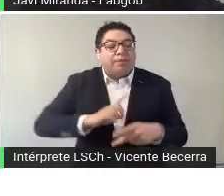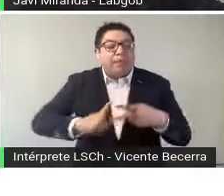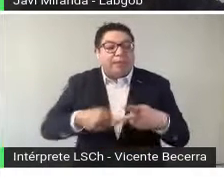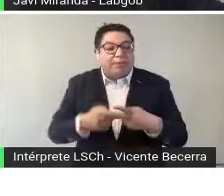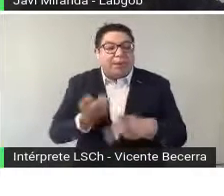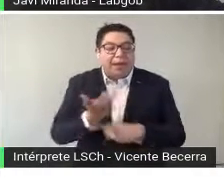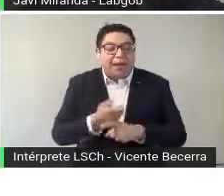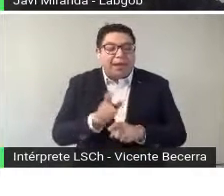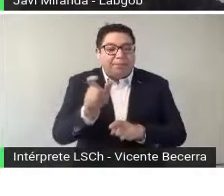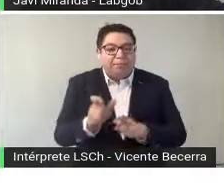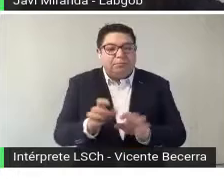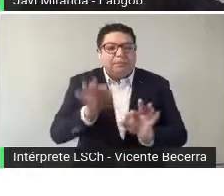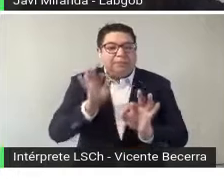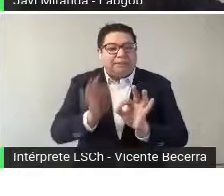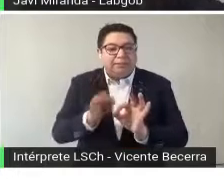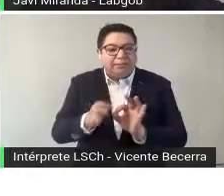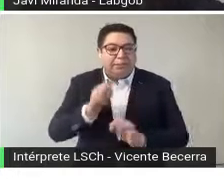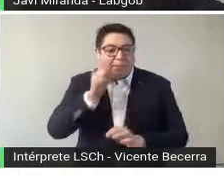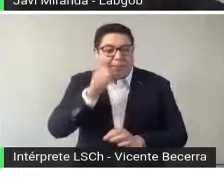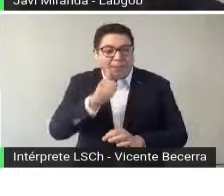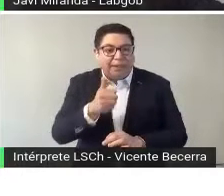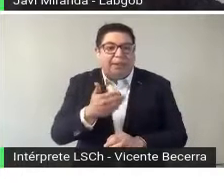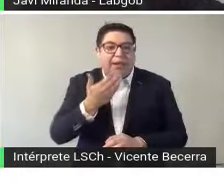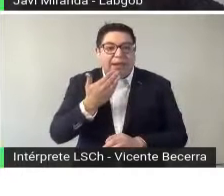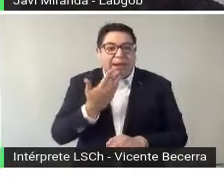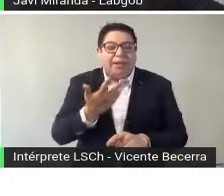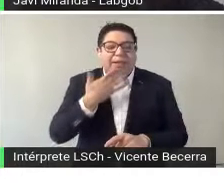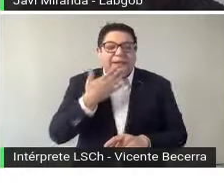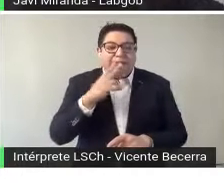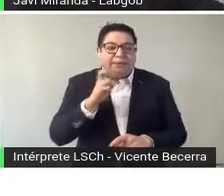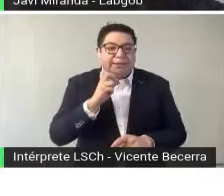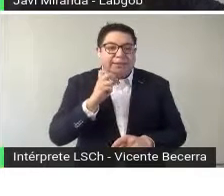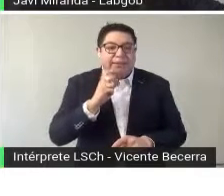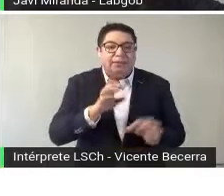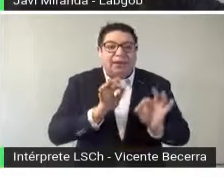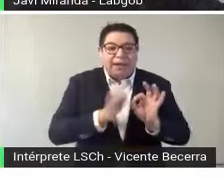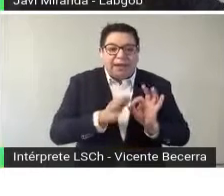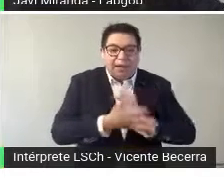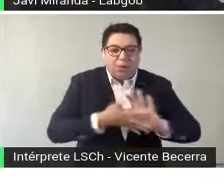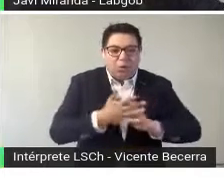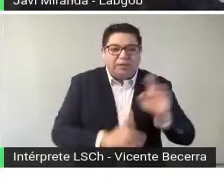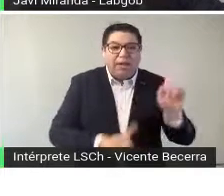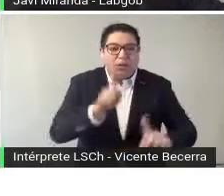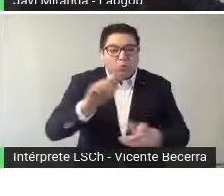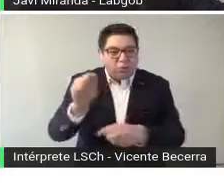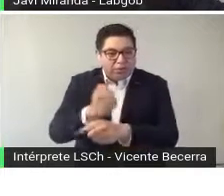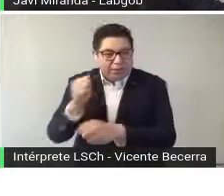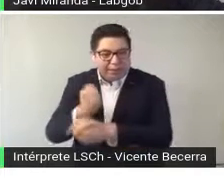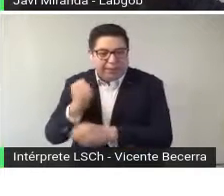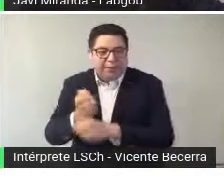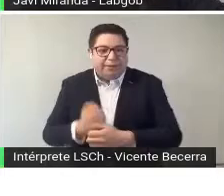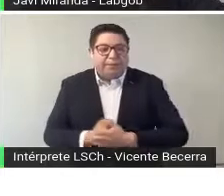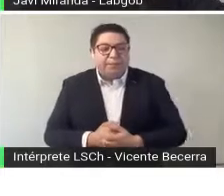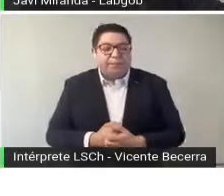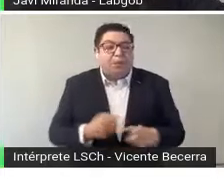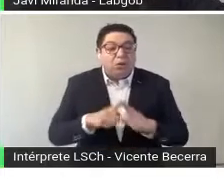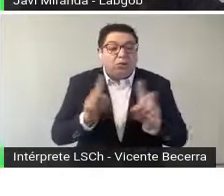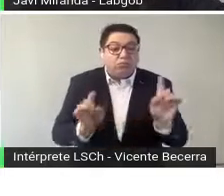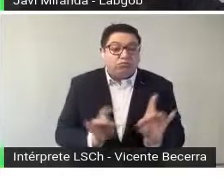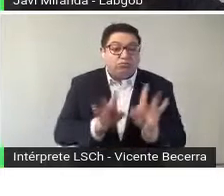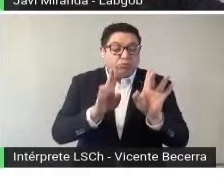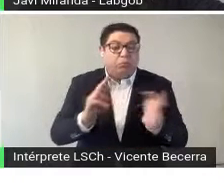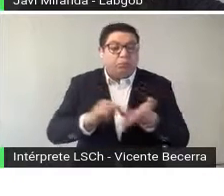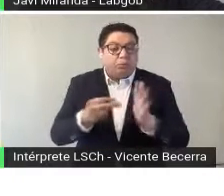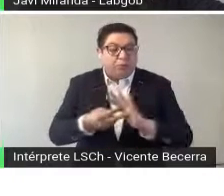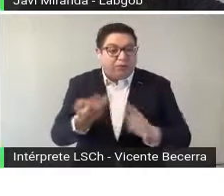traducción simultánea para el día de mañana y lenguaje de señas en algunos de los talleres. Y en caso de tener inconvenientes de